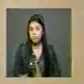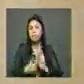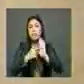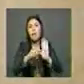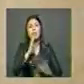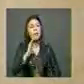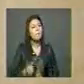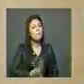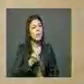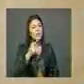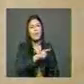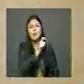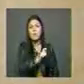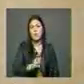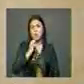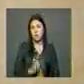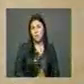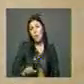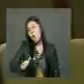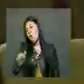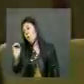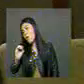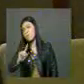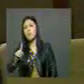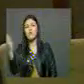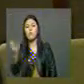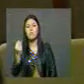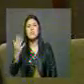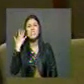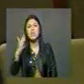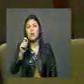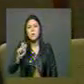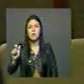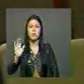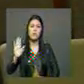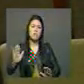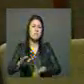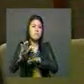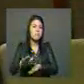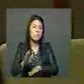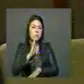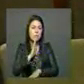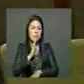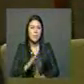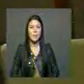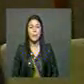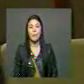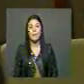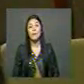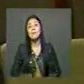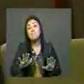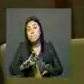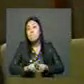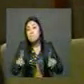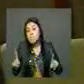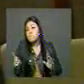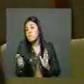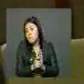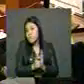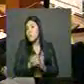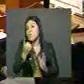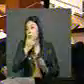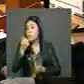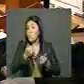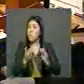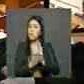voluntad popular vertida en la Constitución sobre las decisiones de sus representantes. Sin embargo, este argumento solo funciona, como